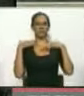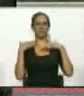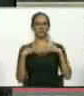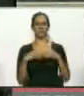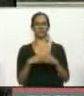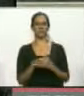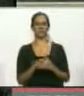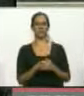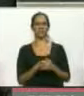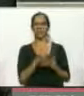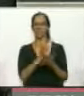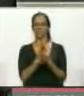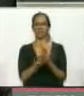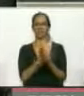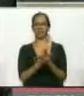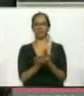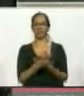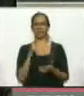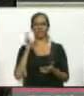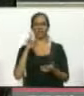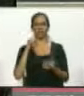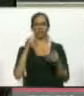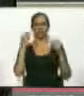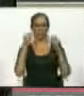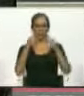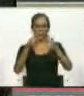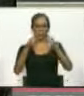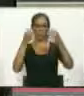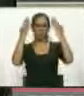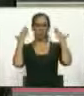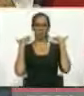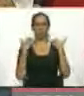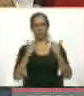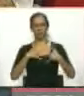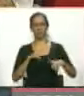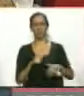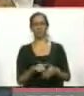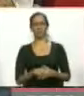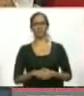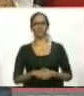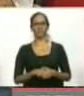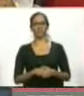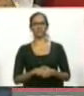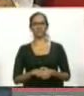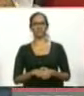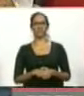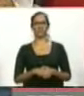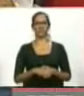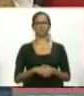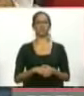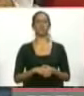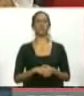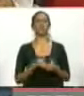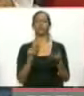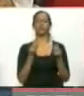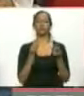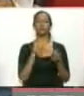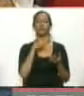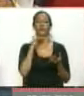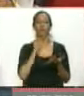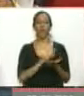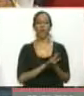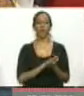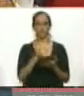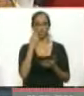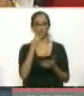silenciase la pasada y además nunca tuvo mucho cabello como su nuevo más fuerte pues muy muerto muchos muertos que se